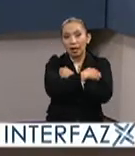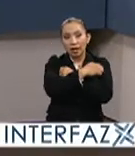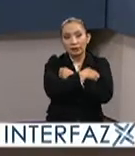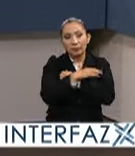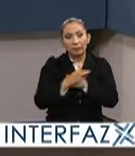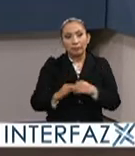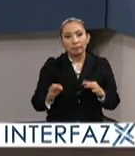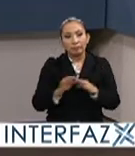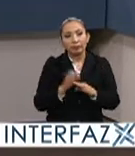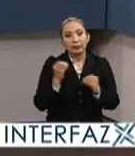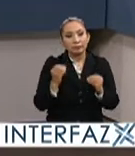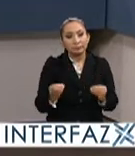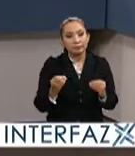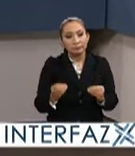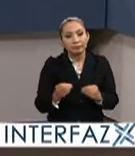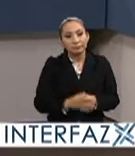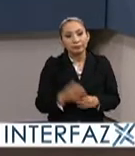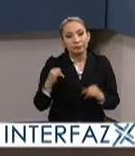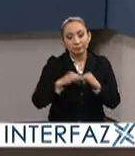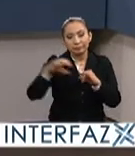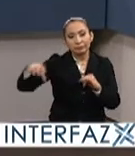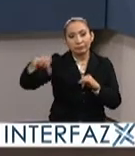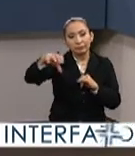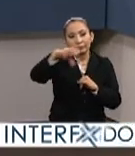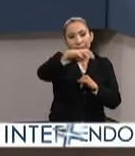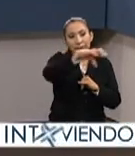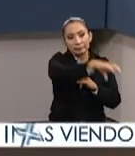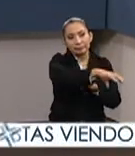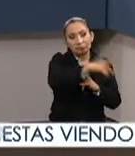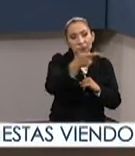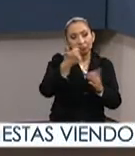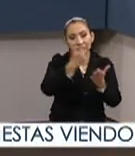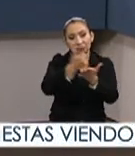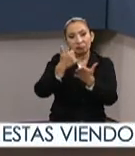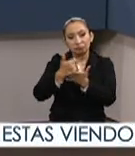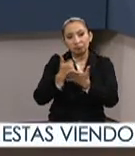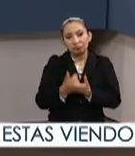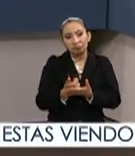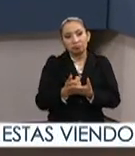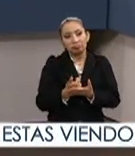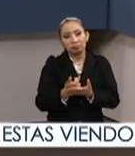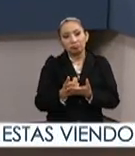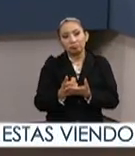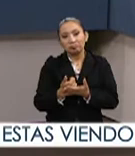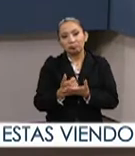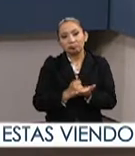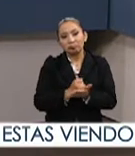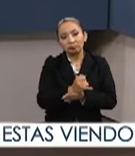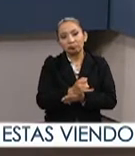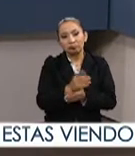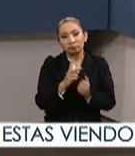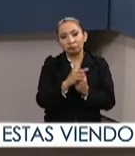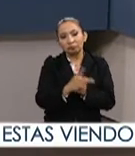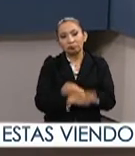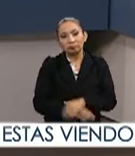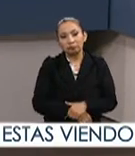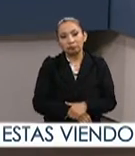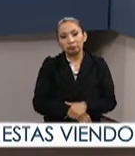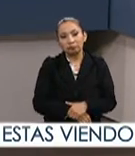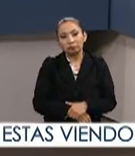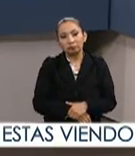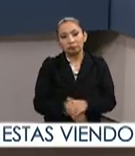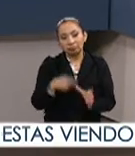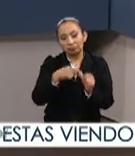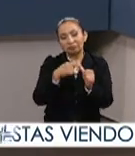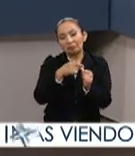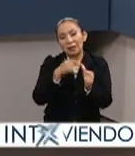muy importante donde muchas instituciones juegan en este tablero democrático de nuestro país. Y la tinta indeleble